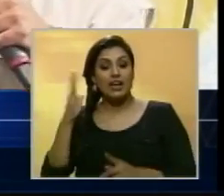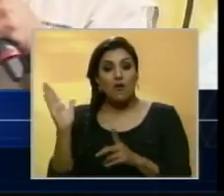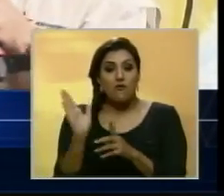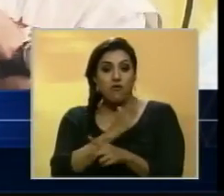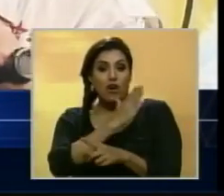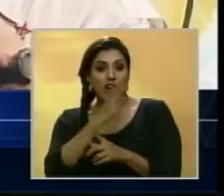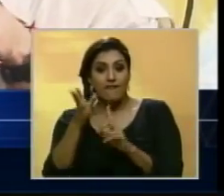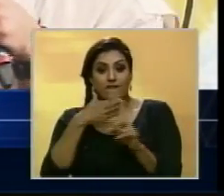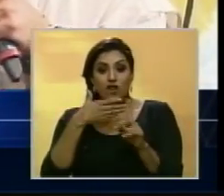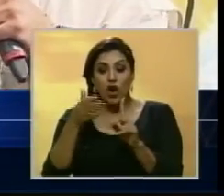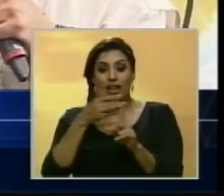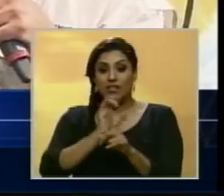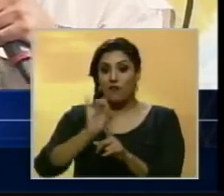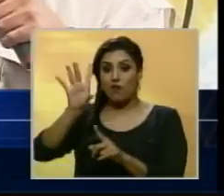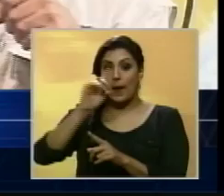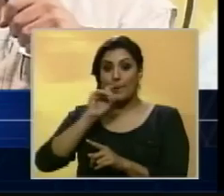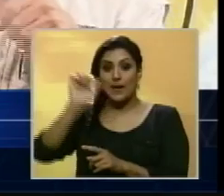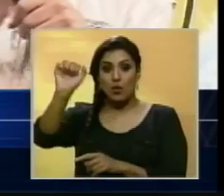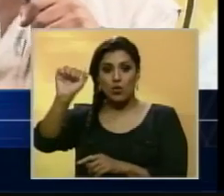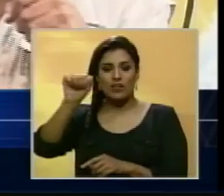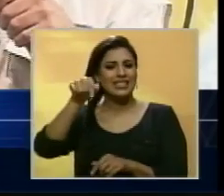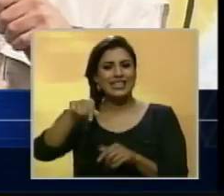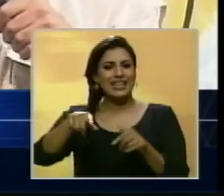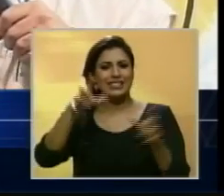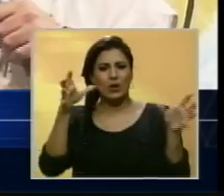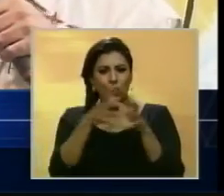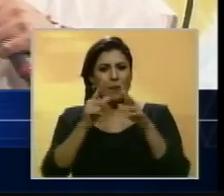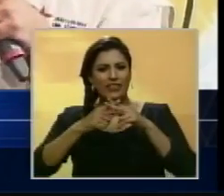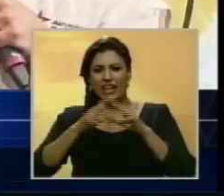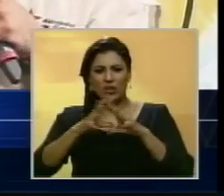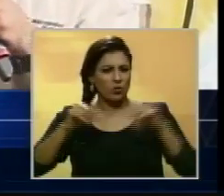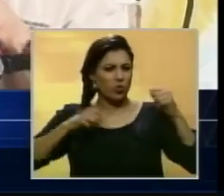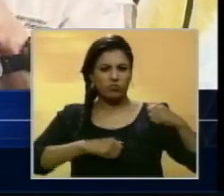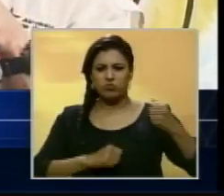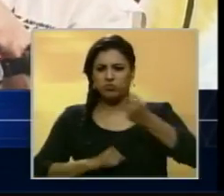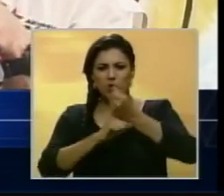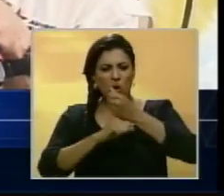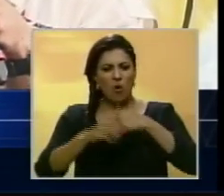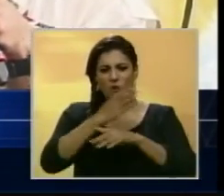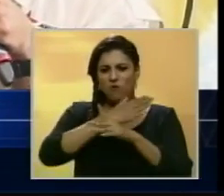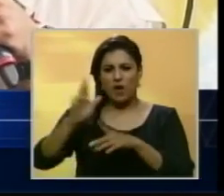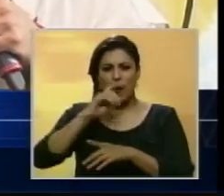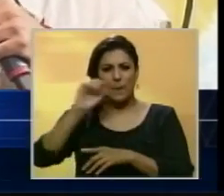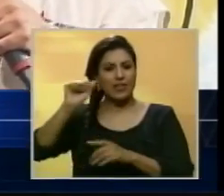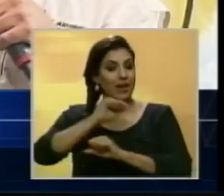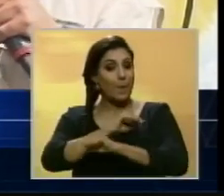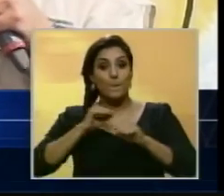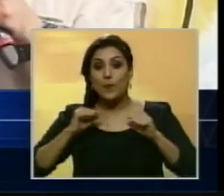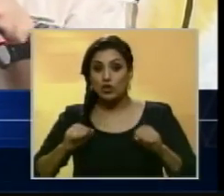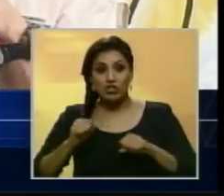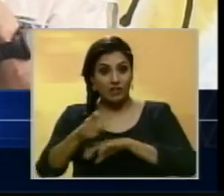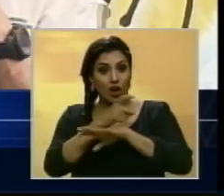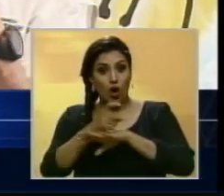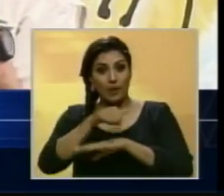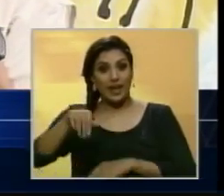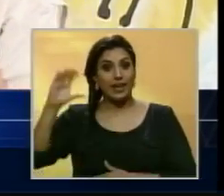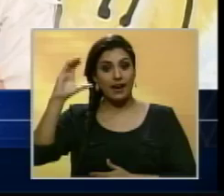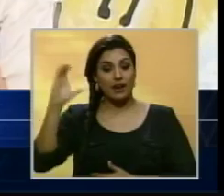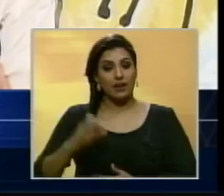vías violentas al gobierno de Nicolás Maduro, estas salas técnicas todas se levantarían. Les sería imposible gobernar en